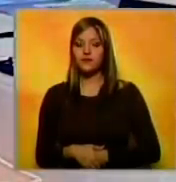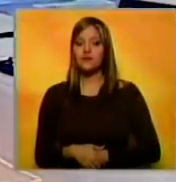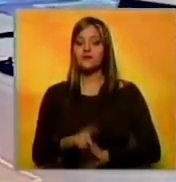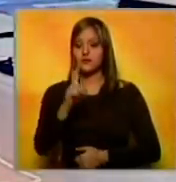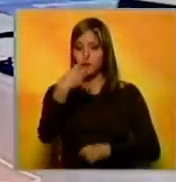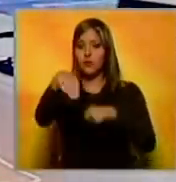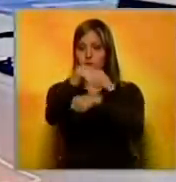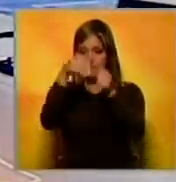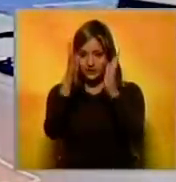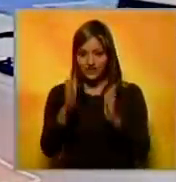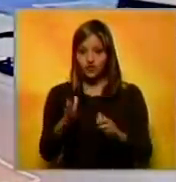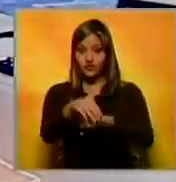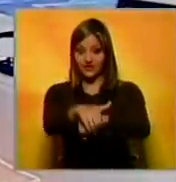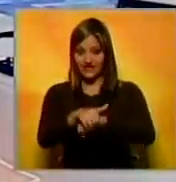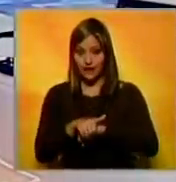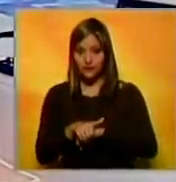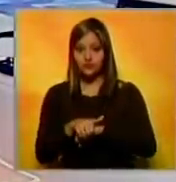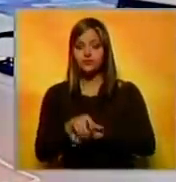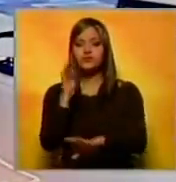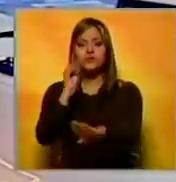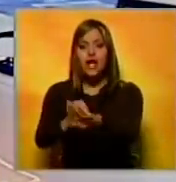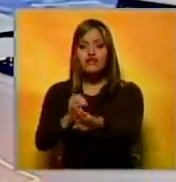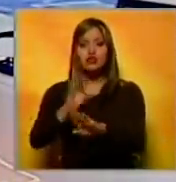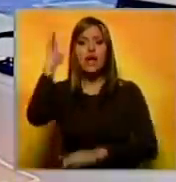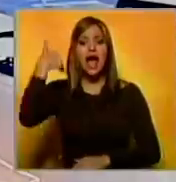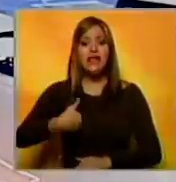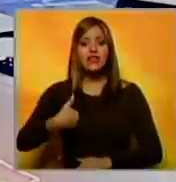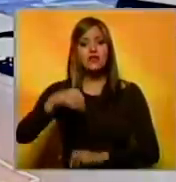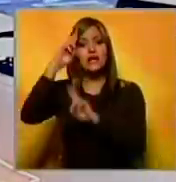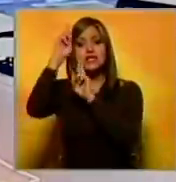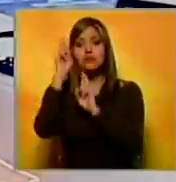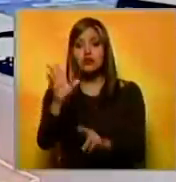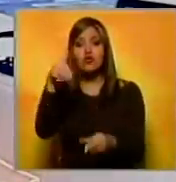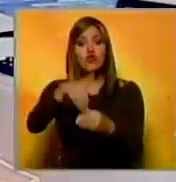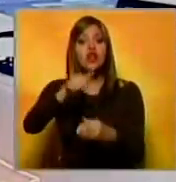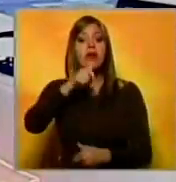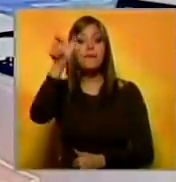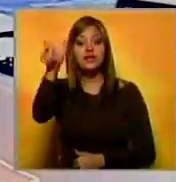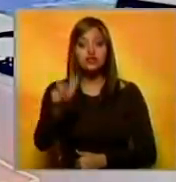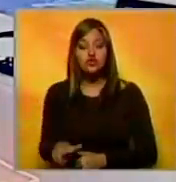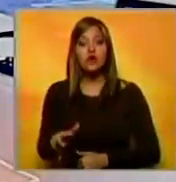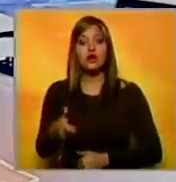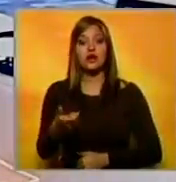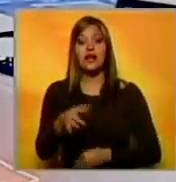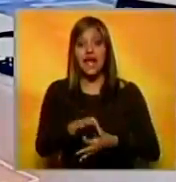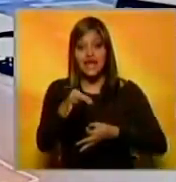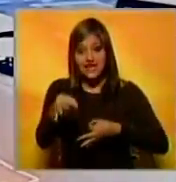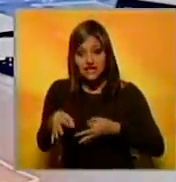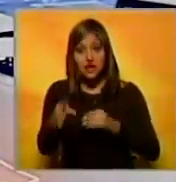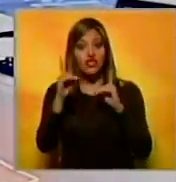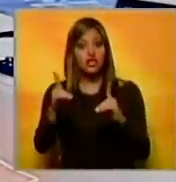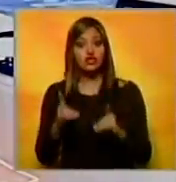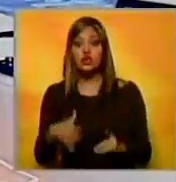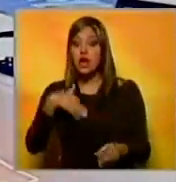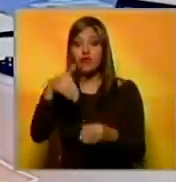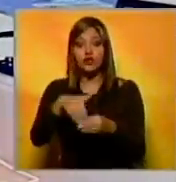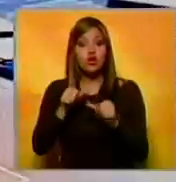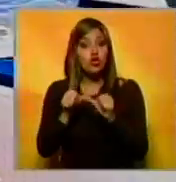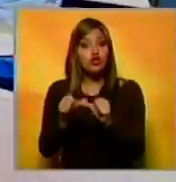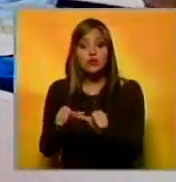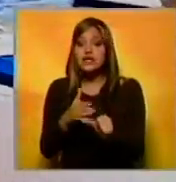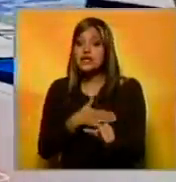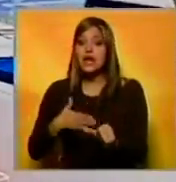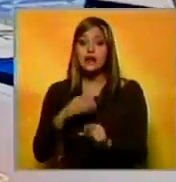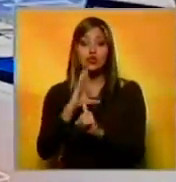El primer ministro británico David Cameron señaló que Argentina debe respetar el voto de los habitantes de las Malvinas que decidieron en referendo seguir